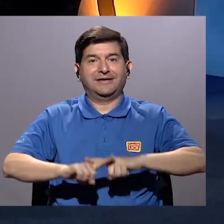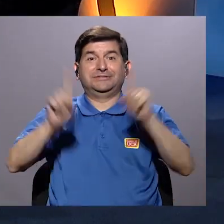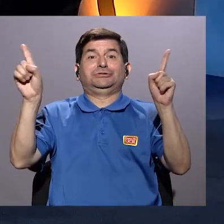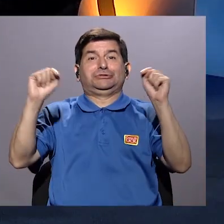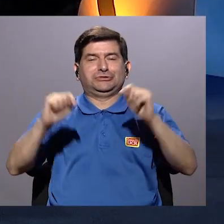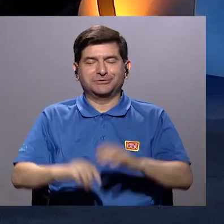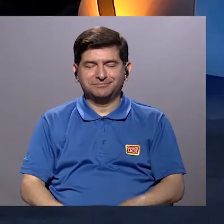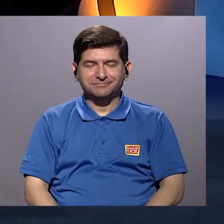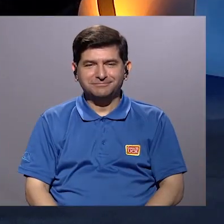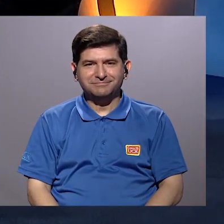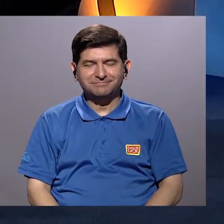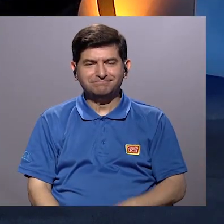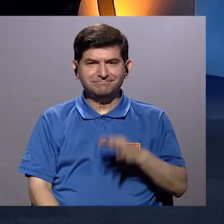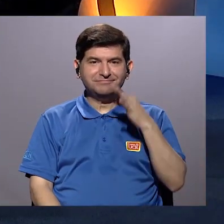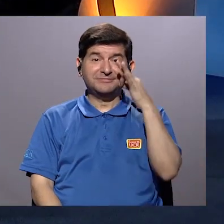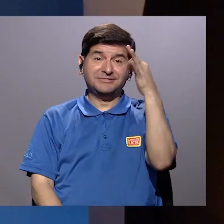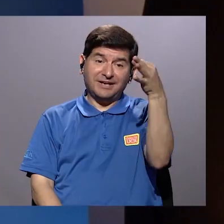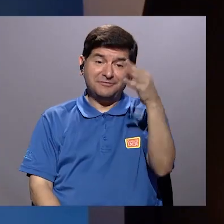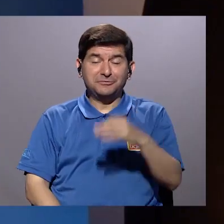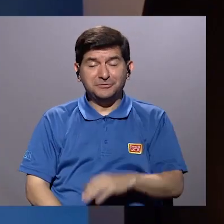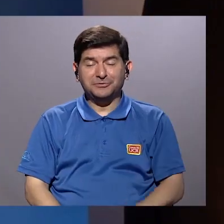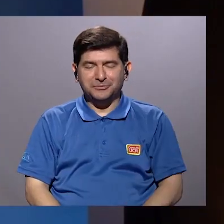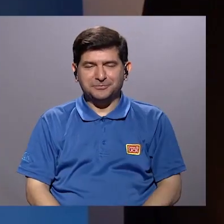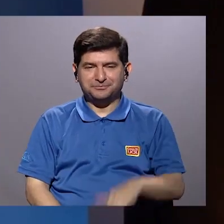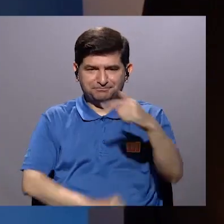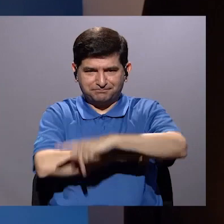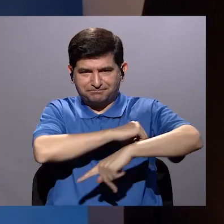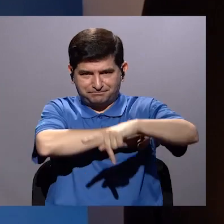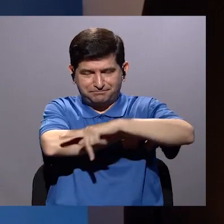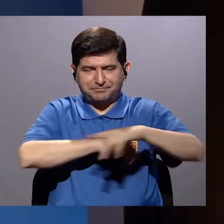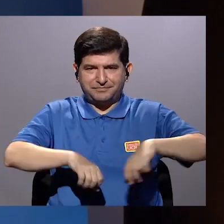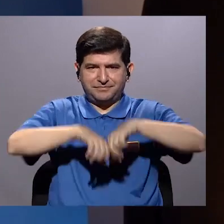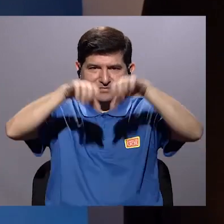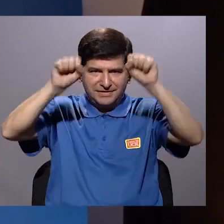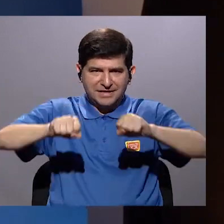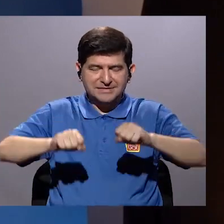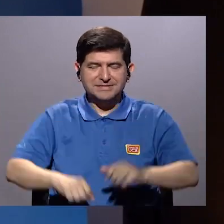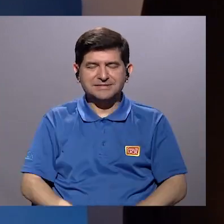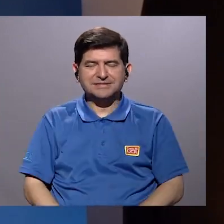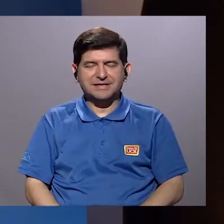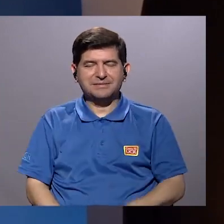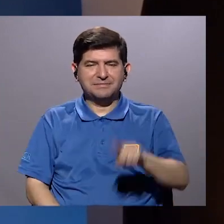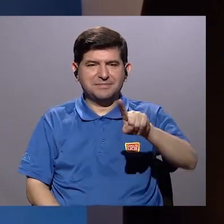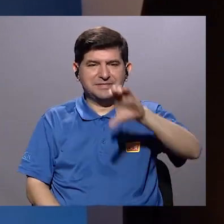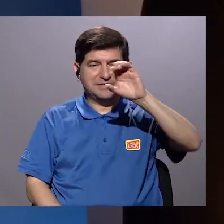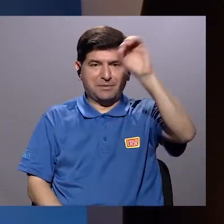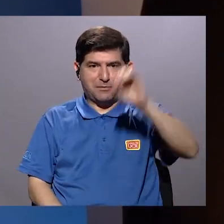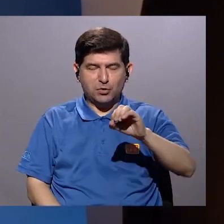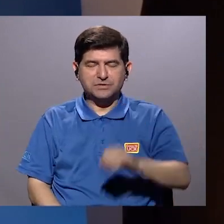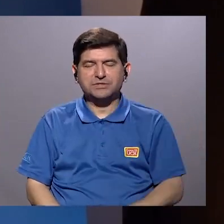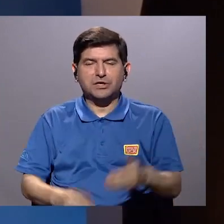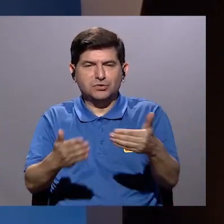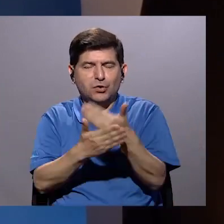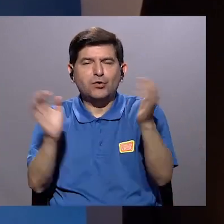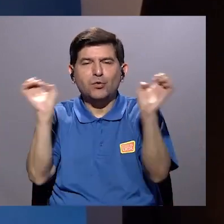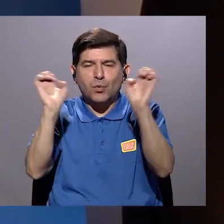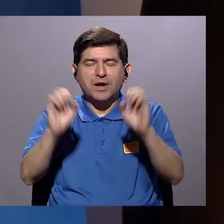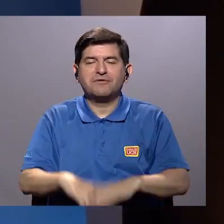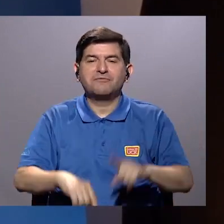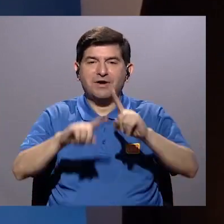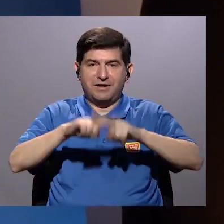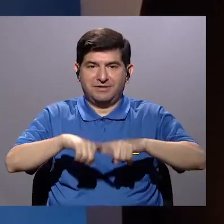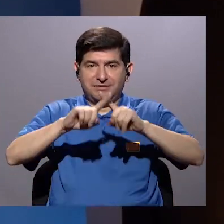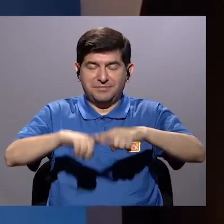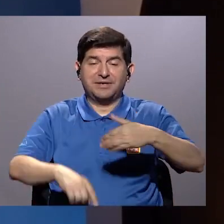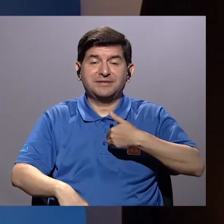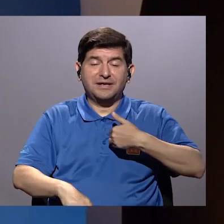Sí. Así es que el futuro de este país, del sistema que siga 100% renovable, va a depender de si